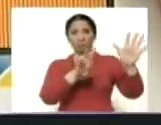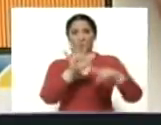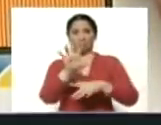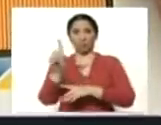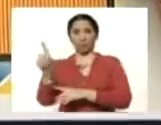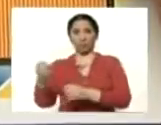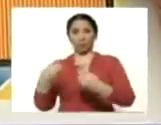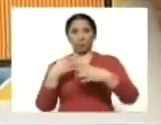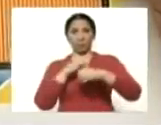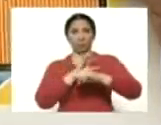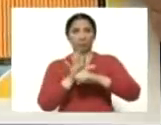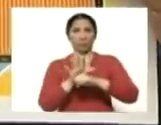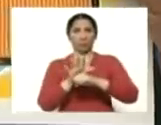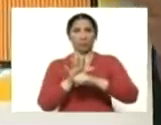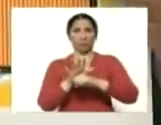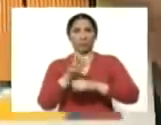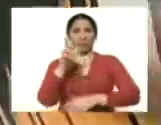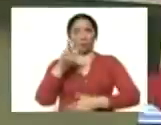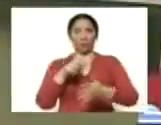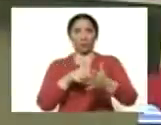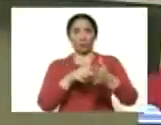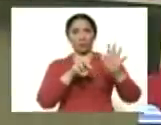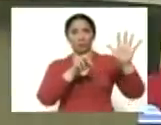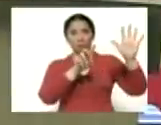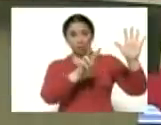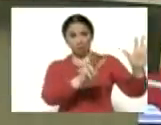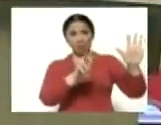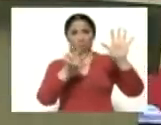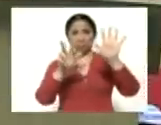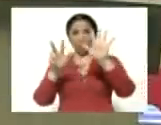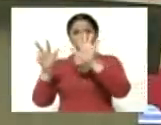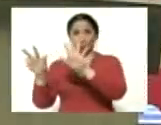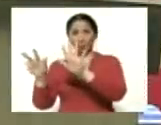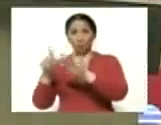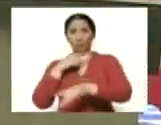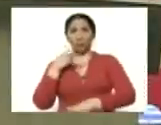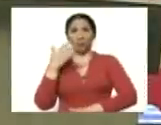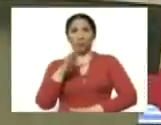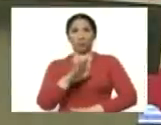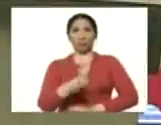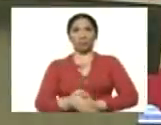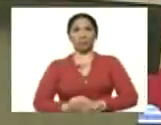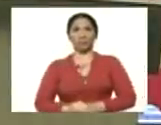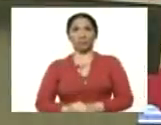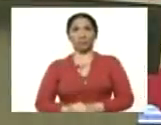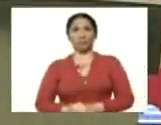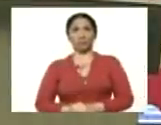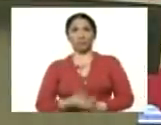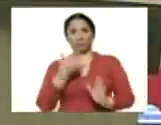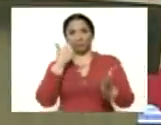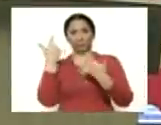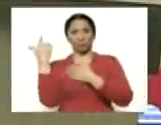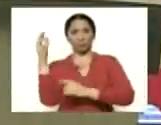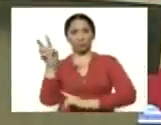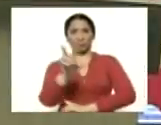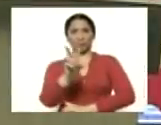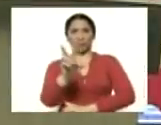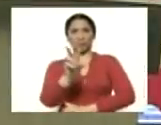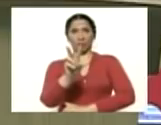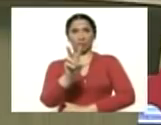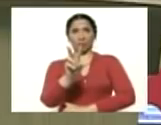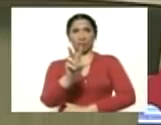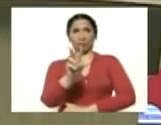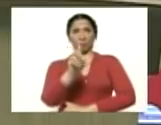129.751 casos y 3.788 fallecidos. Y aquí está Venezuela, en el puesto